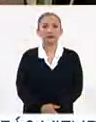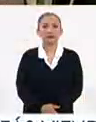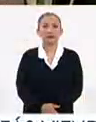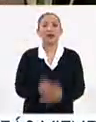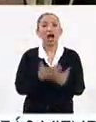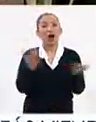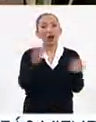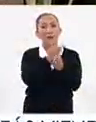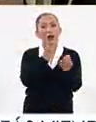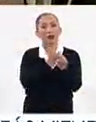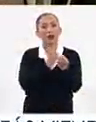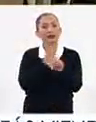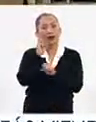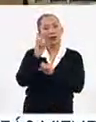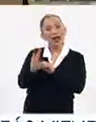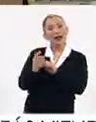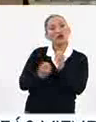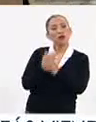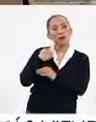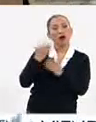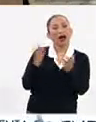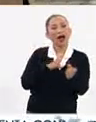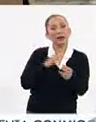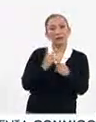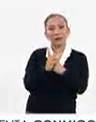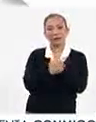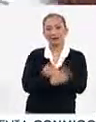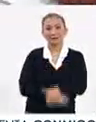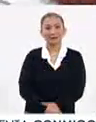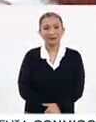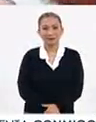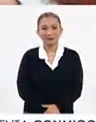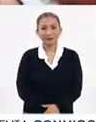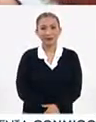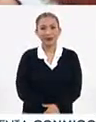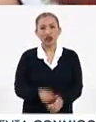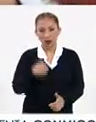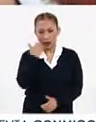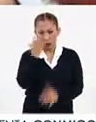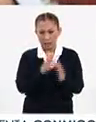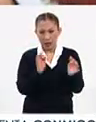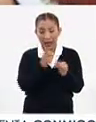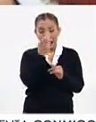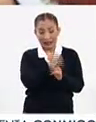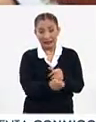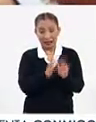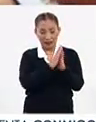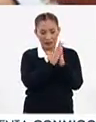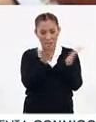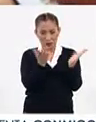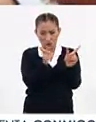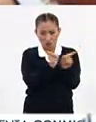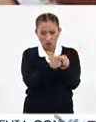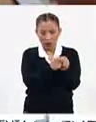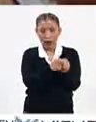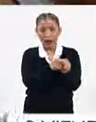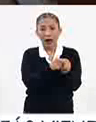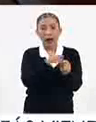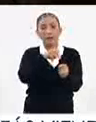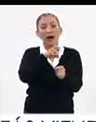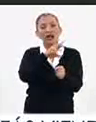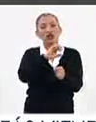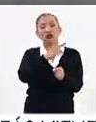Y ahora los invito a que escuchemos La novedad de la patria. Es que quiero comentarles esta novela breve de Mario